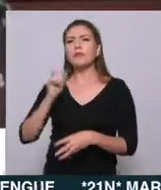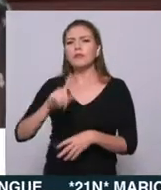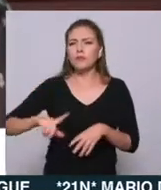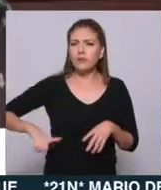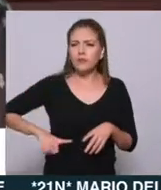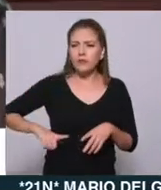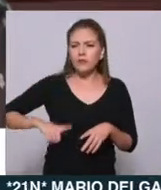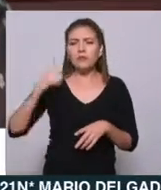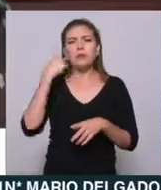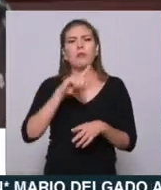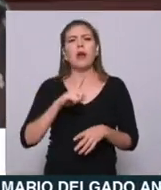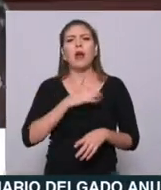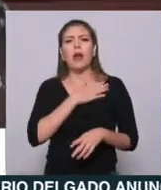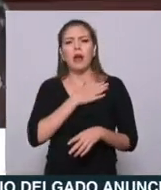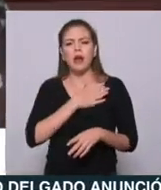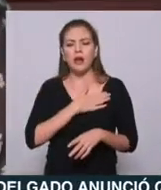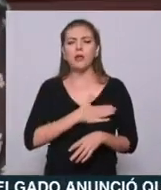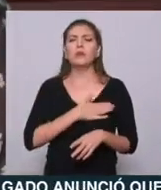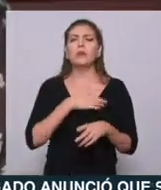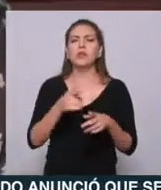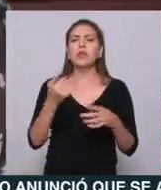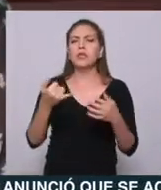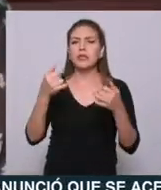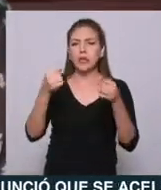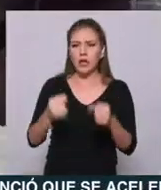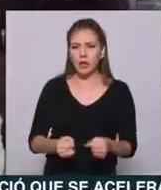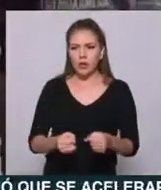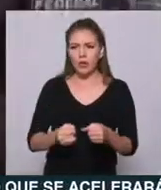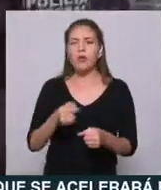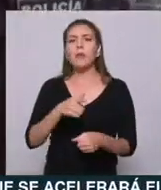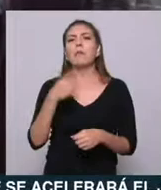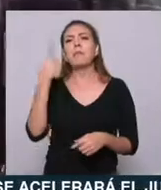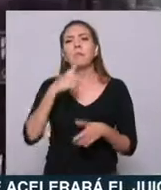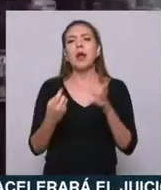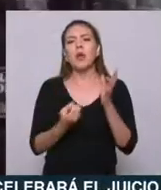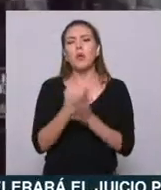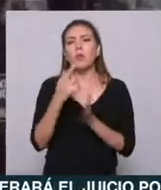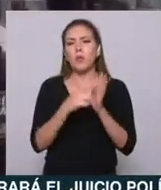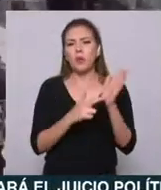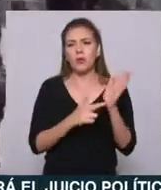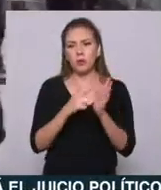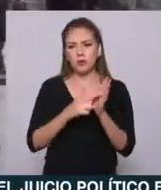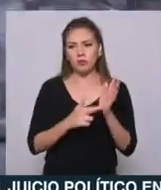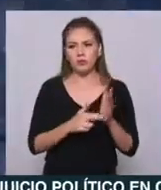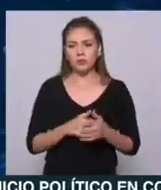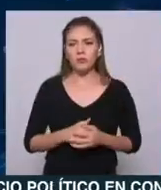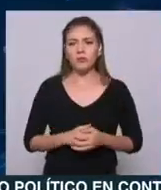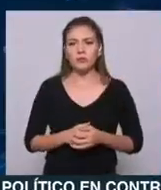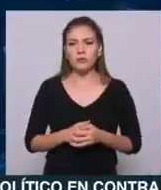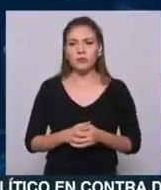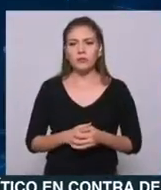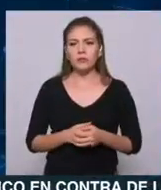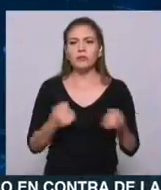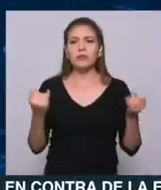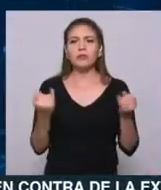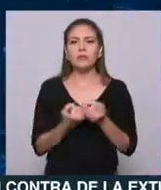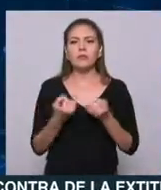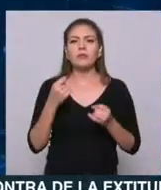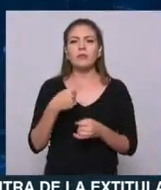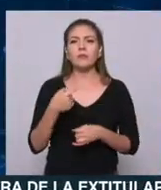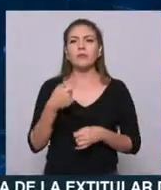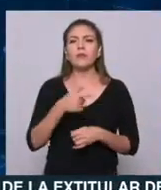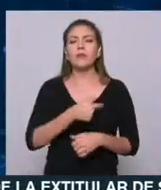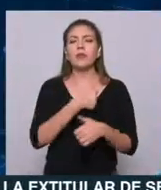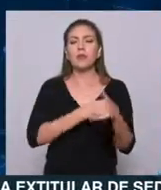justicia, normados hoy a un nivel de reglamento. Además, se plantea la creación de la carrera policial en el artículo 83,